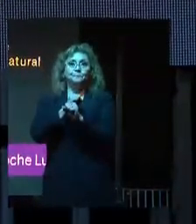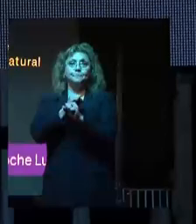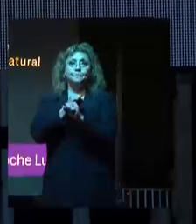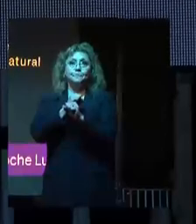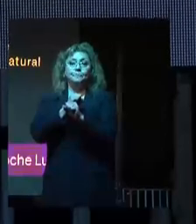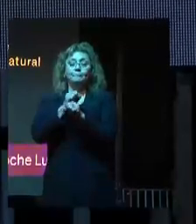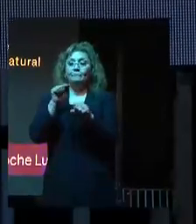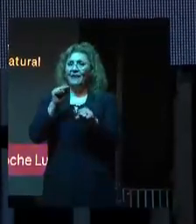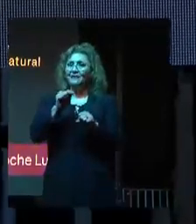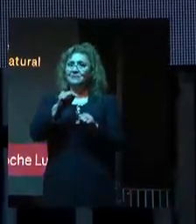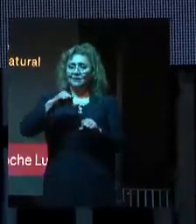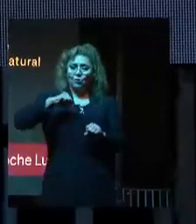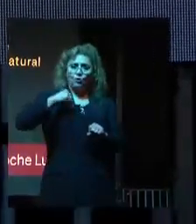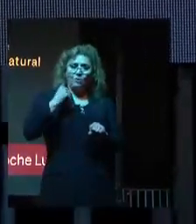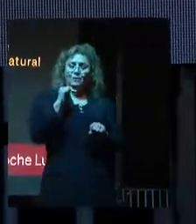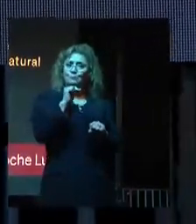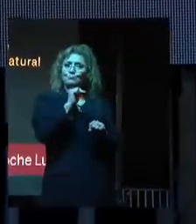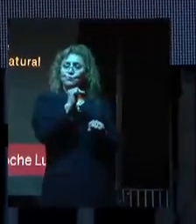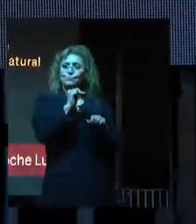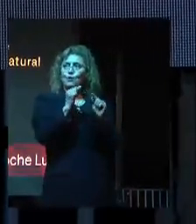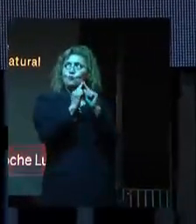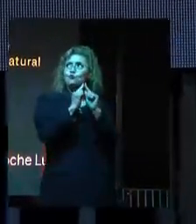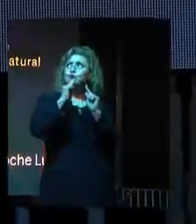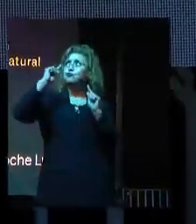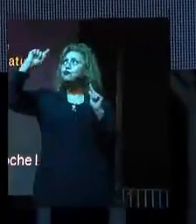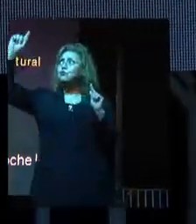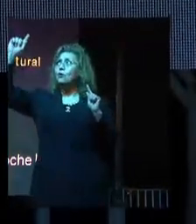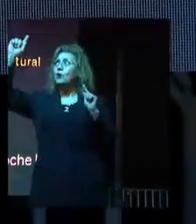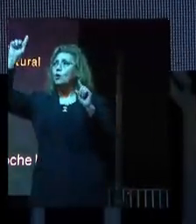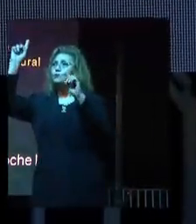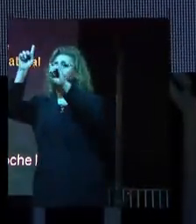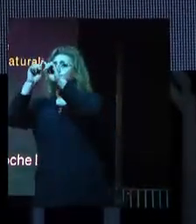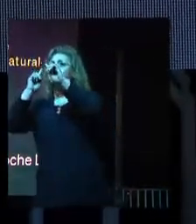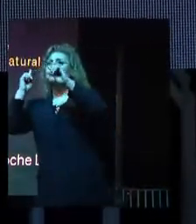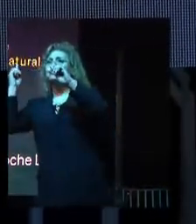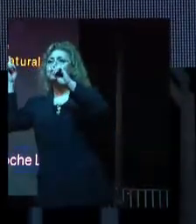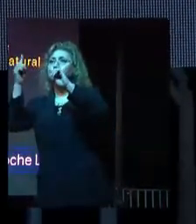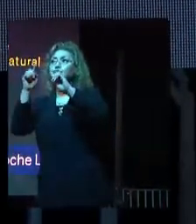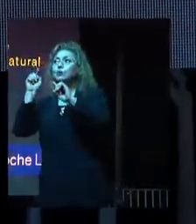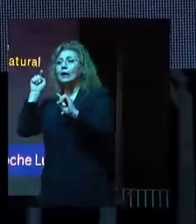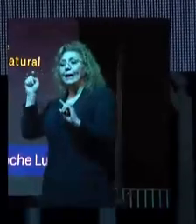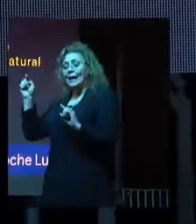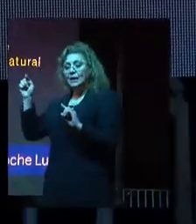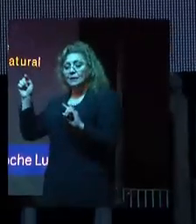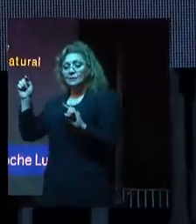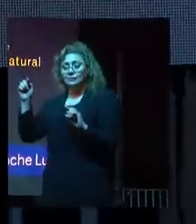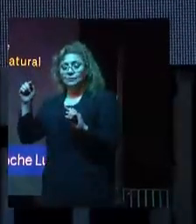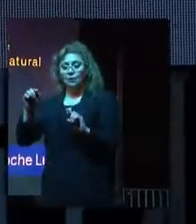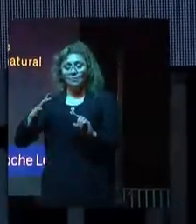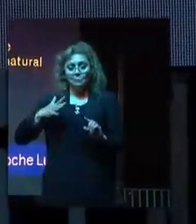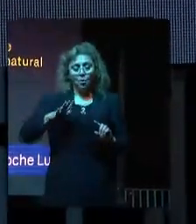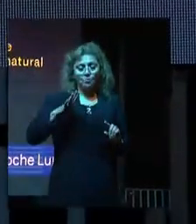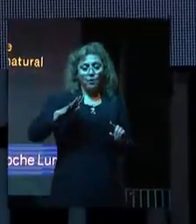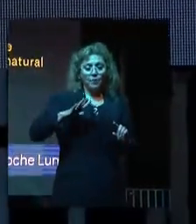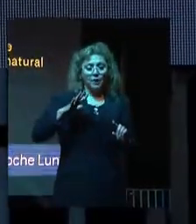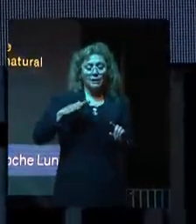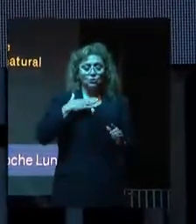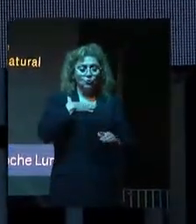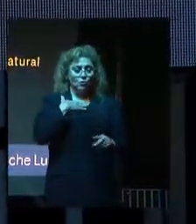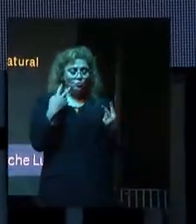Sigue siendo el más joven en subir al espacio y estar en órbita. Y ahí Estados Unidos se sintió humillado por la Unión